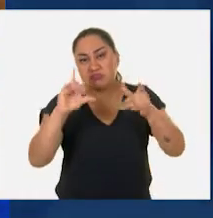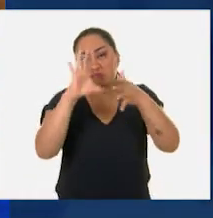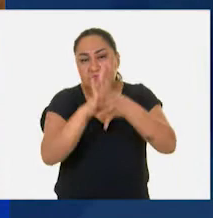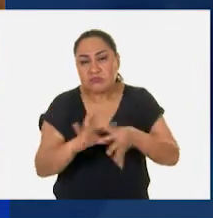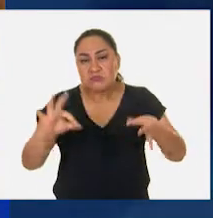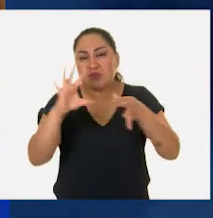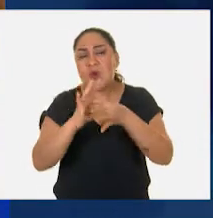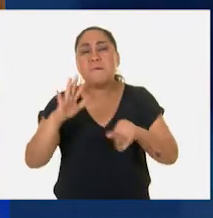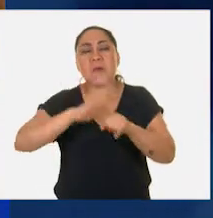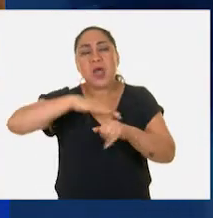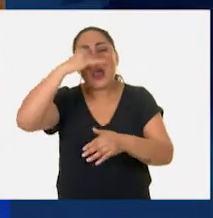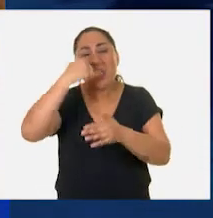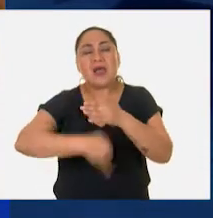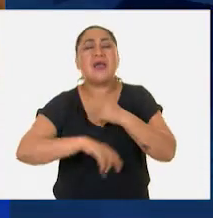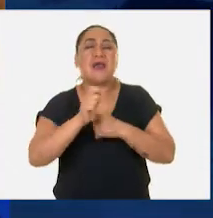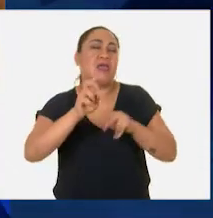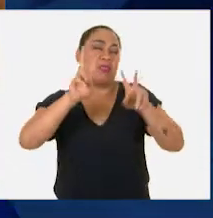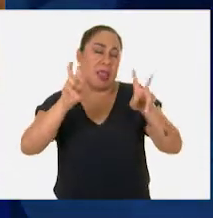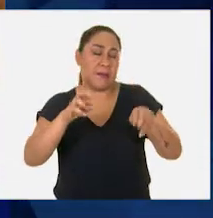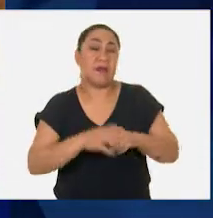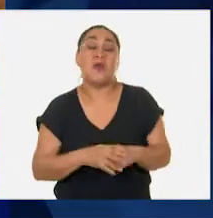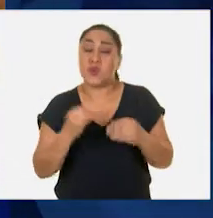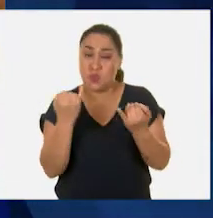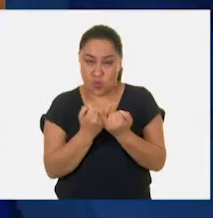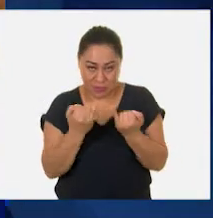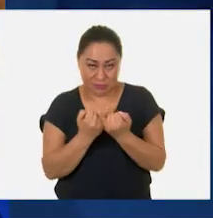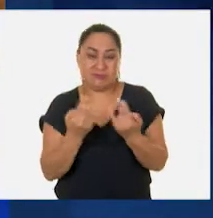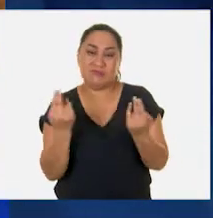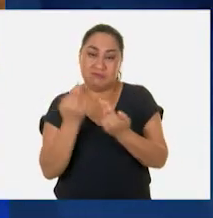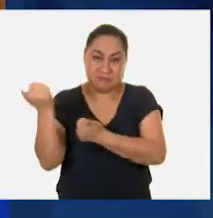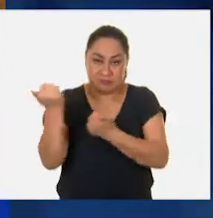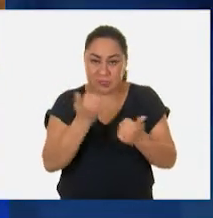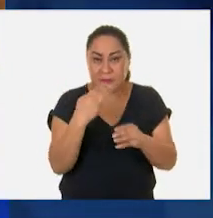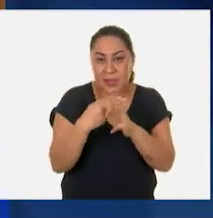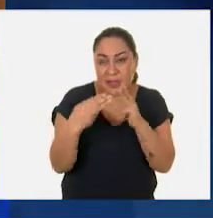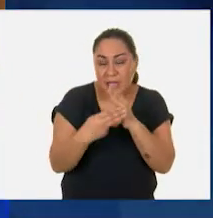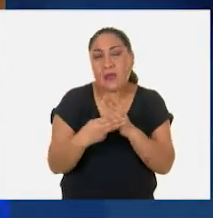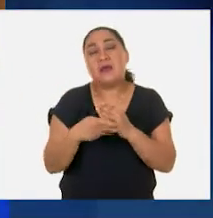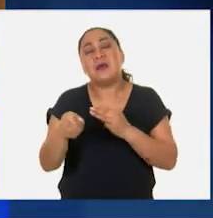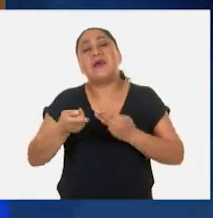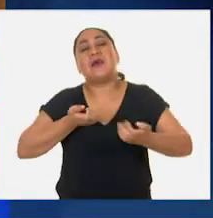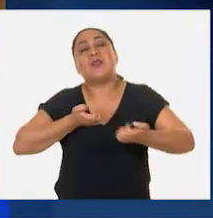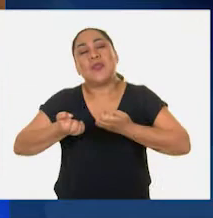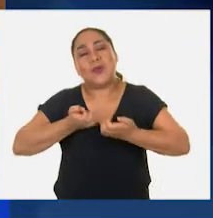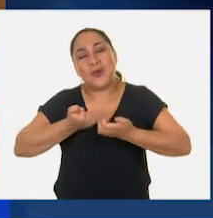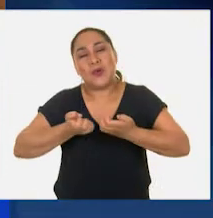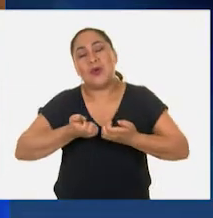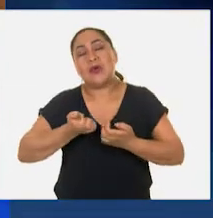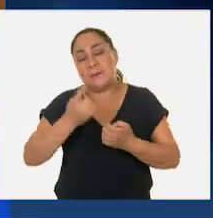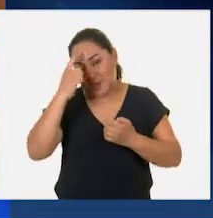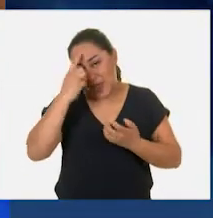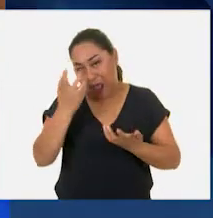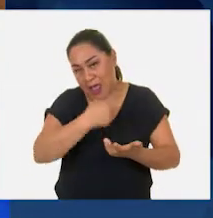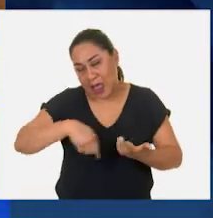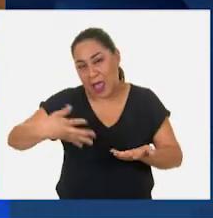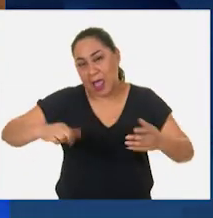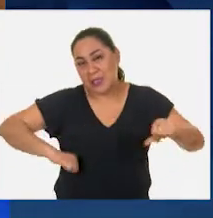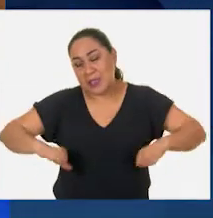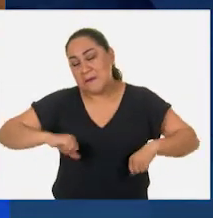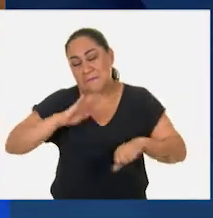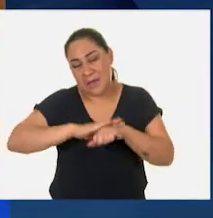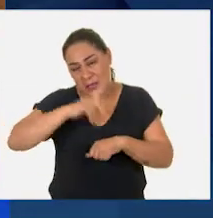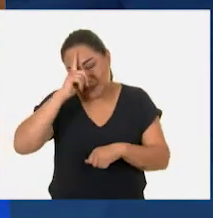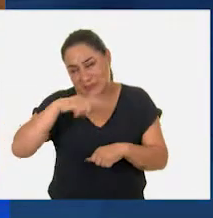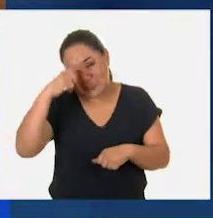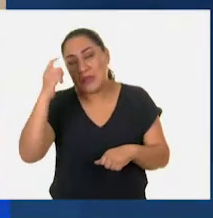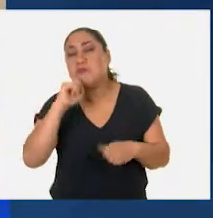cualquier tema. Igual sería muy importante tener ese tipo de material en educación física para realizar nuestras actividades mucho mejor y que